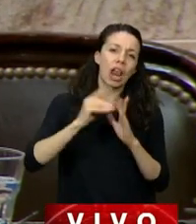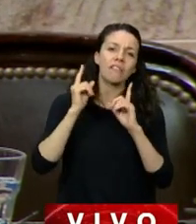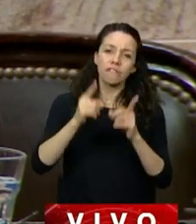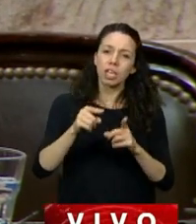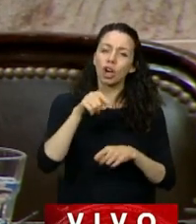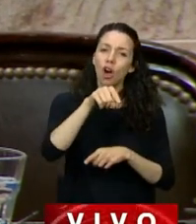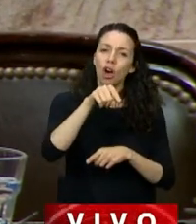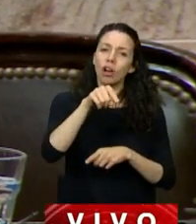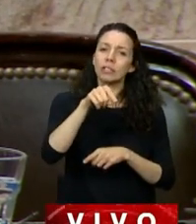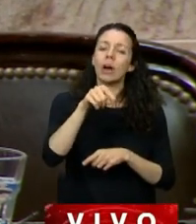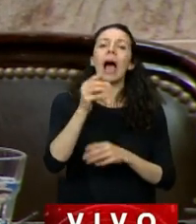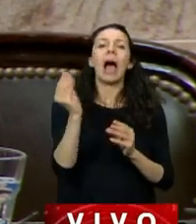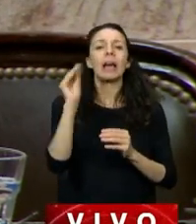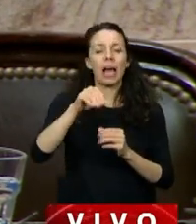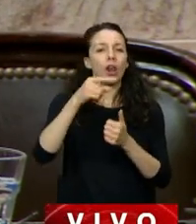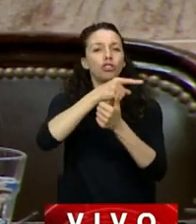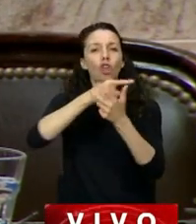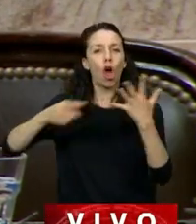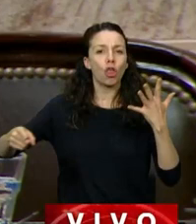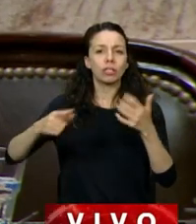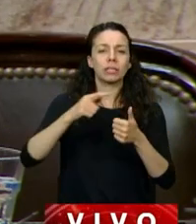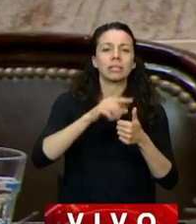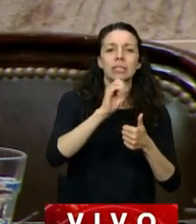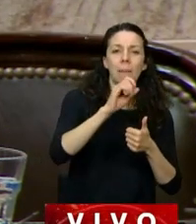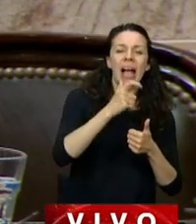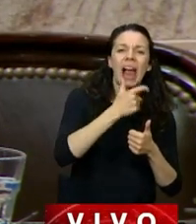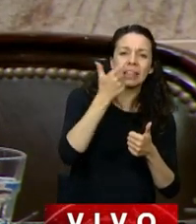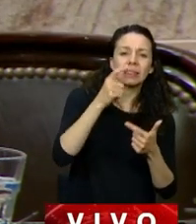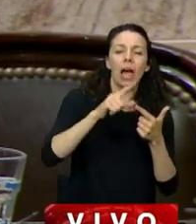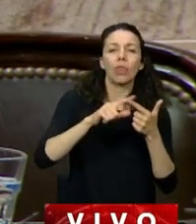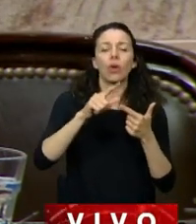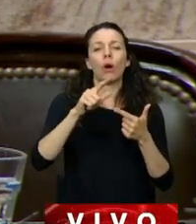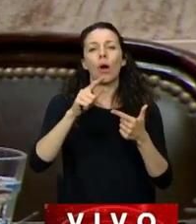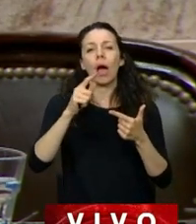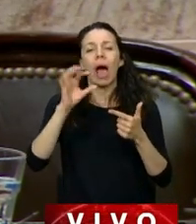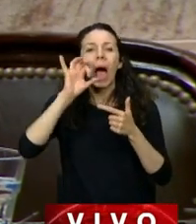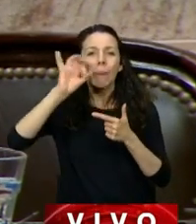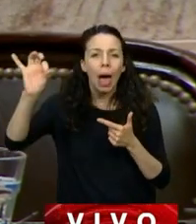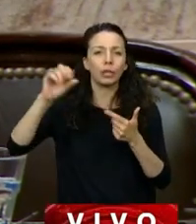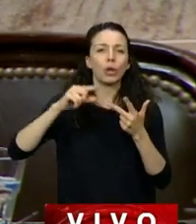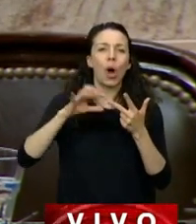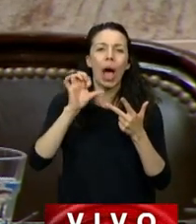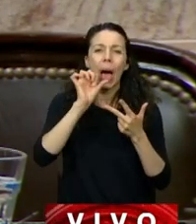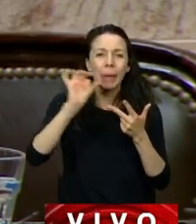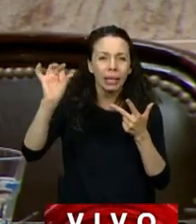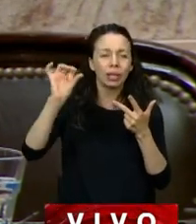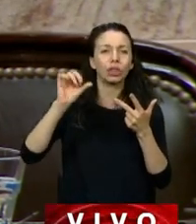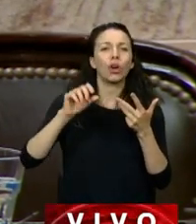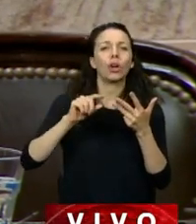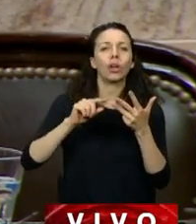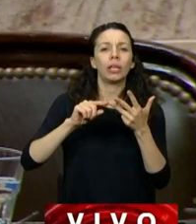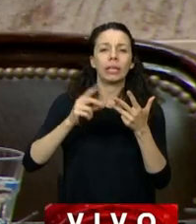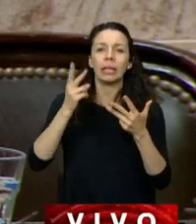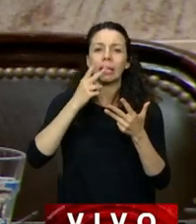a estos cuatro productos calentano al abanico ya terminó sigo presidente y a